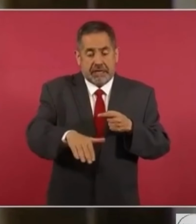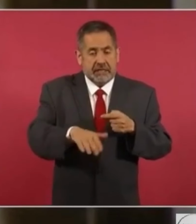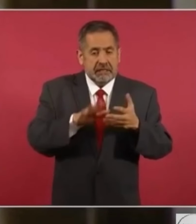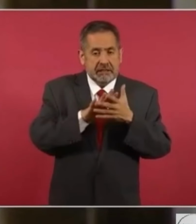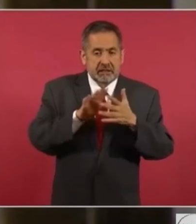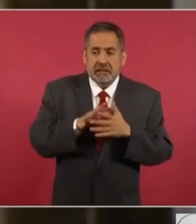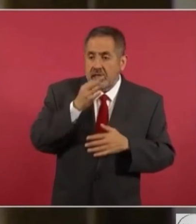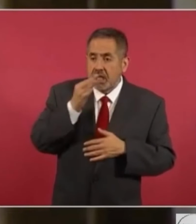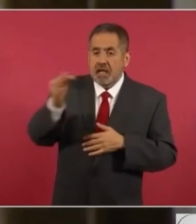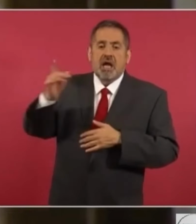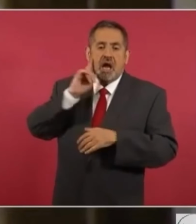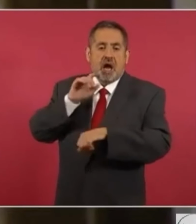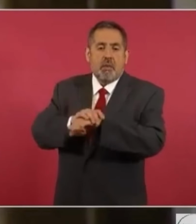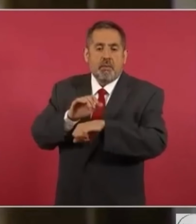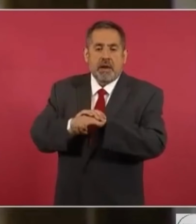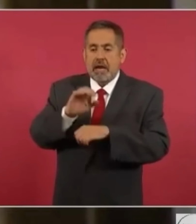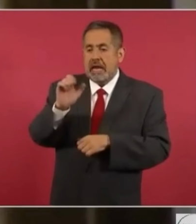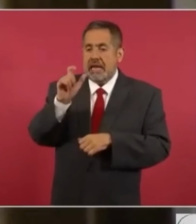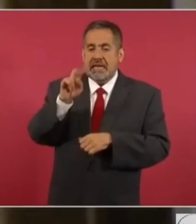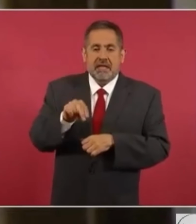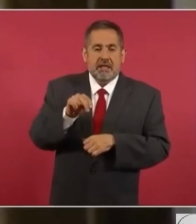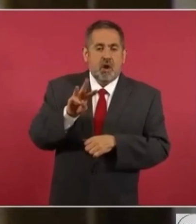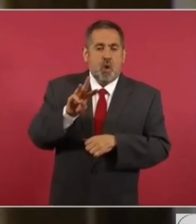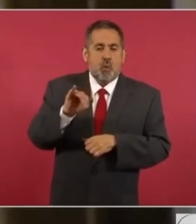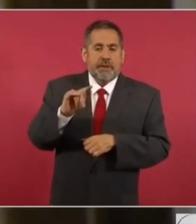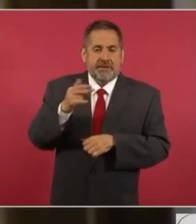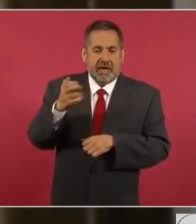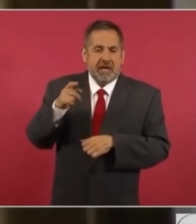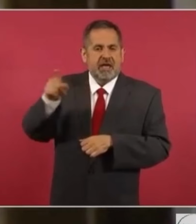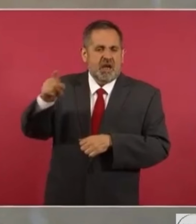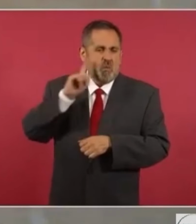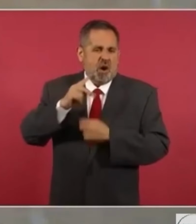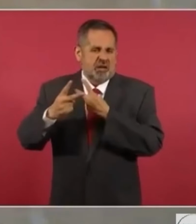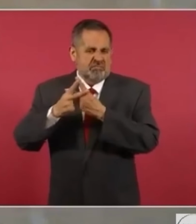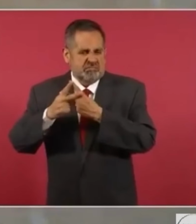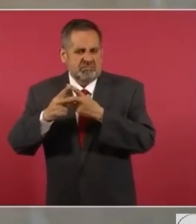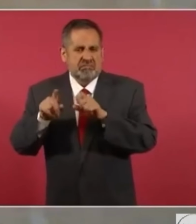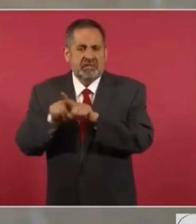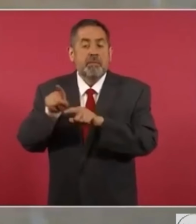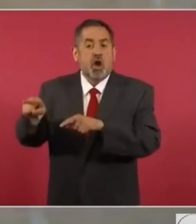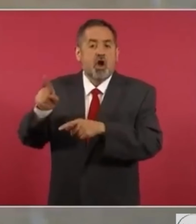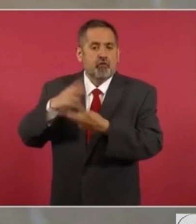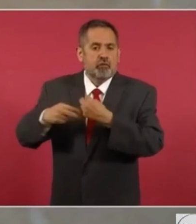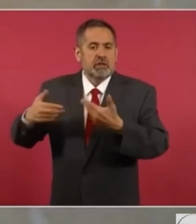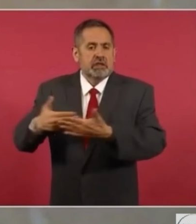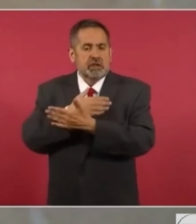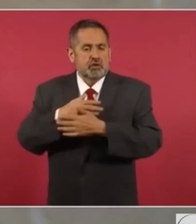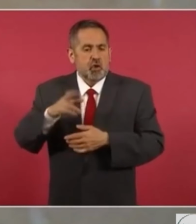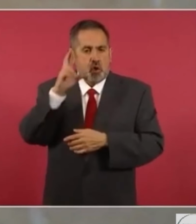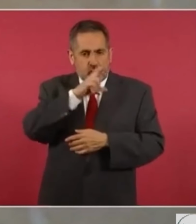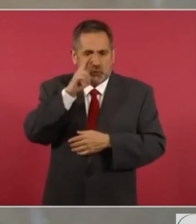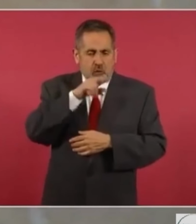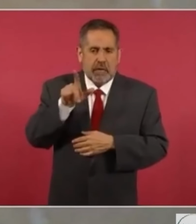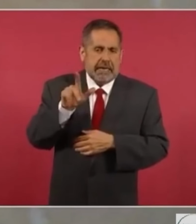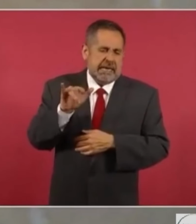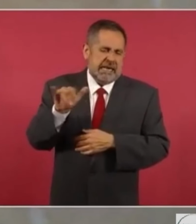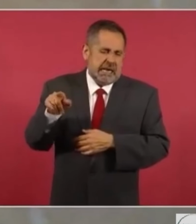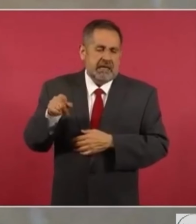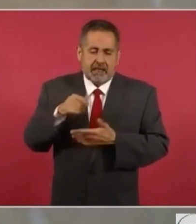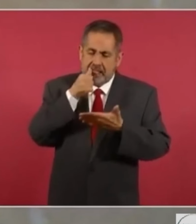a su amiga Ellen White, que era una anarquista de origen ruso, que se llamaba Lili Sarnoff,